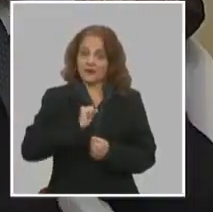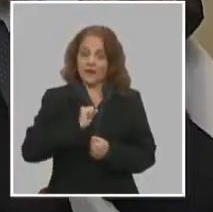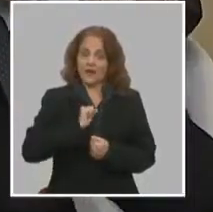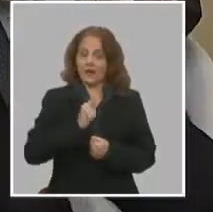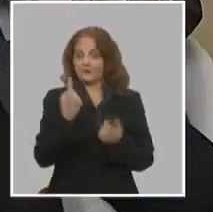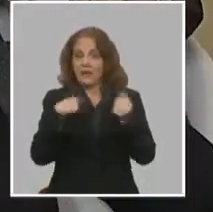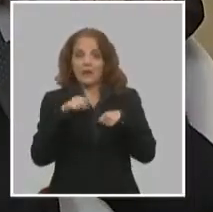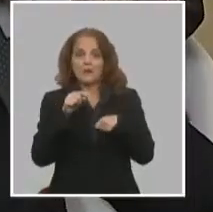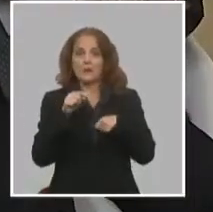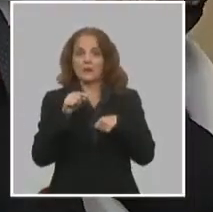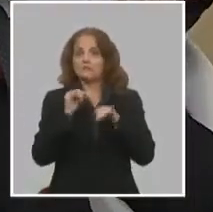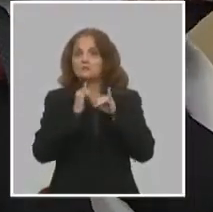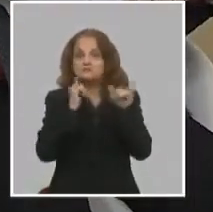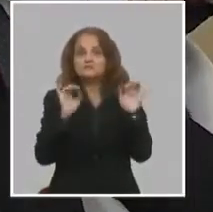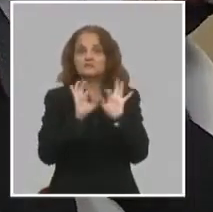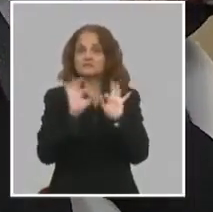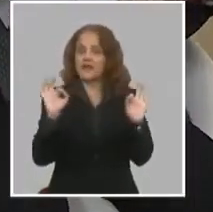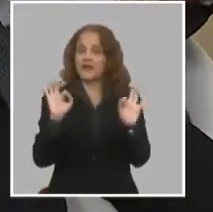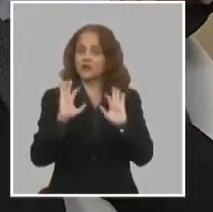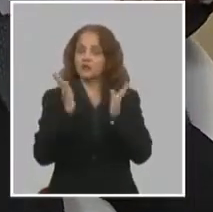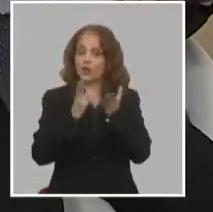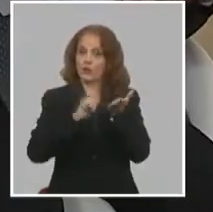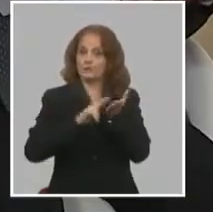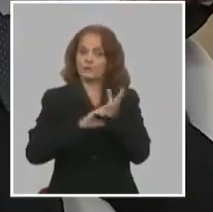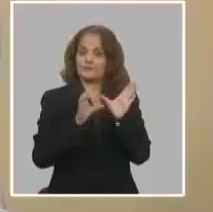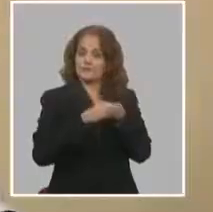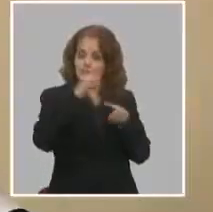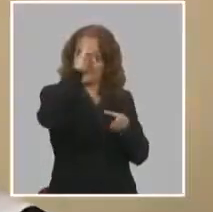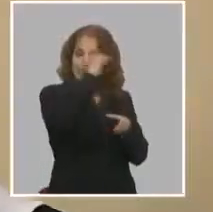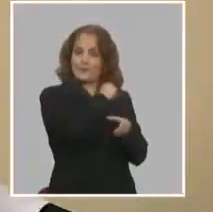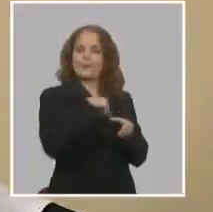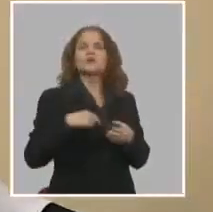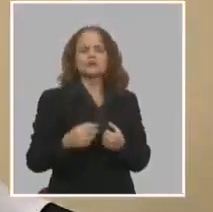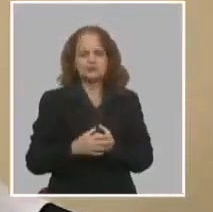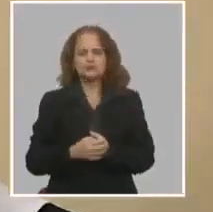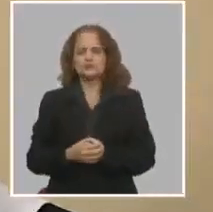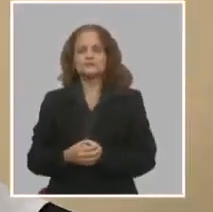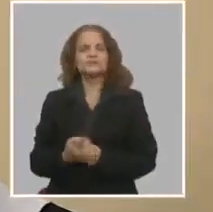en este minuto a todos los integrantes del contingente. Sí, hay un integrante